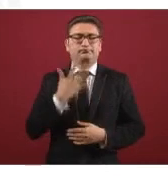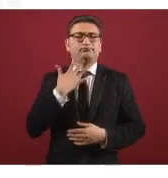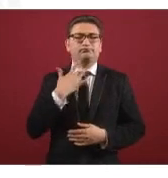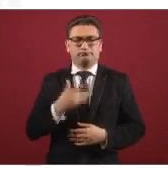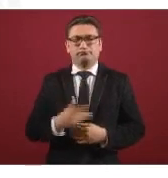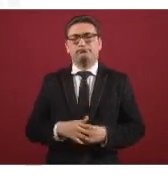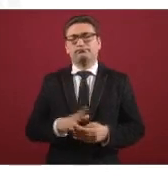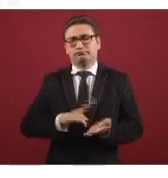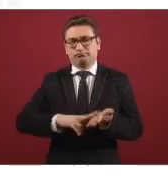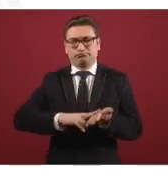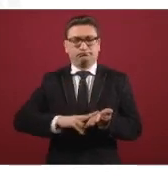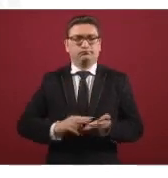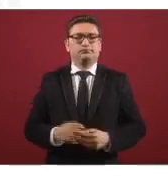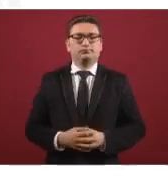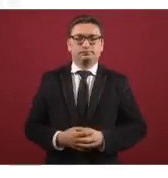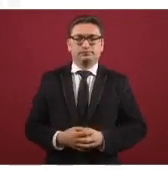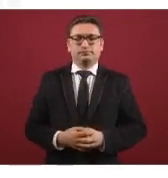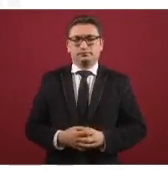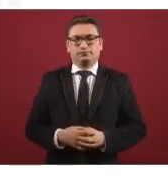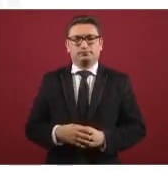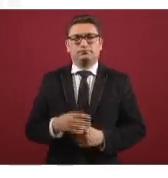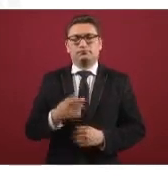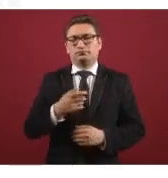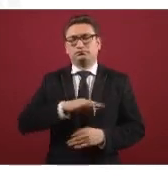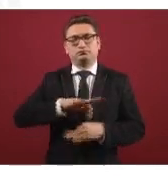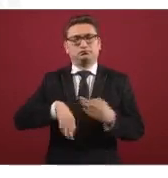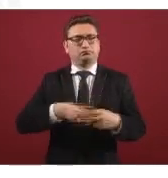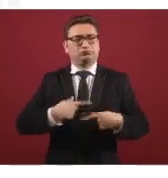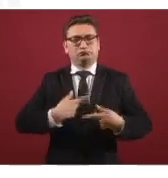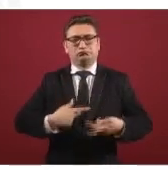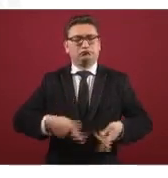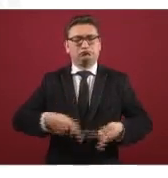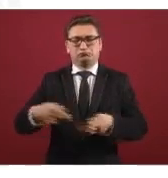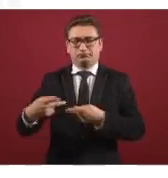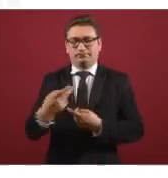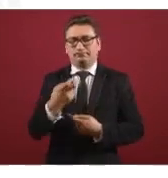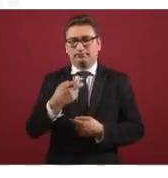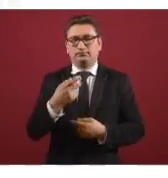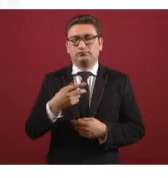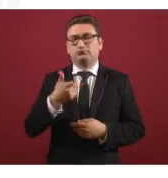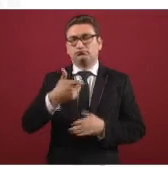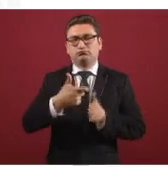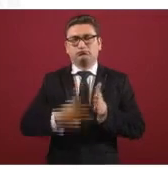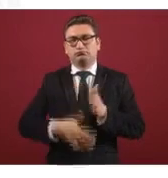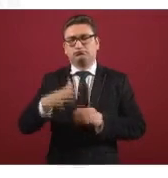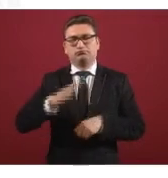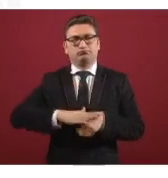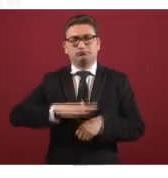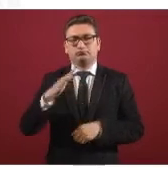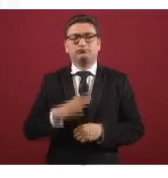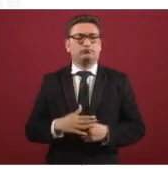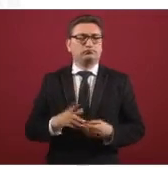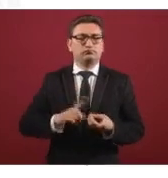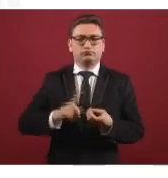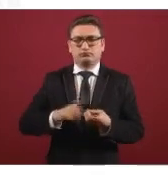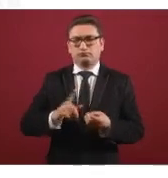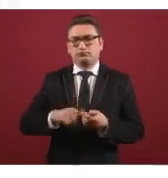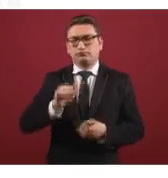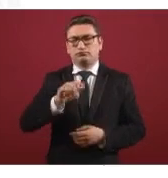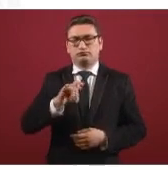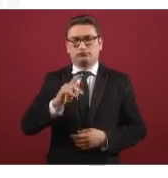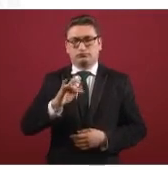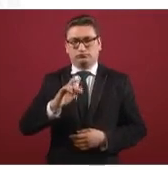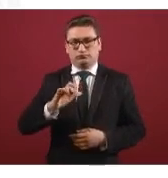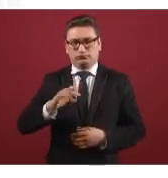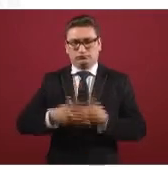gasolina regular y en consecuencia el precio al público, mientras que el precio más bajo lo encontramos en Autoservicios